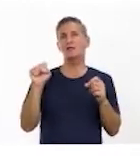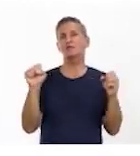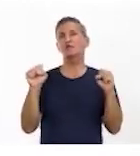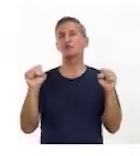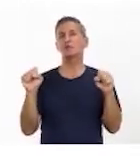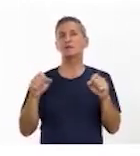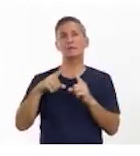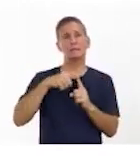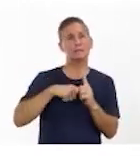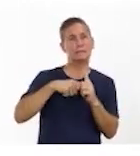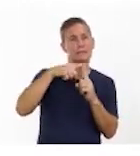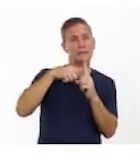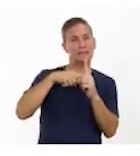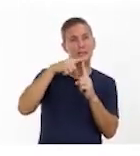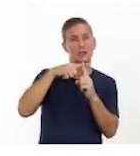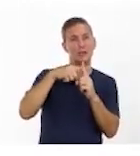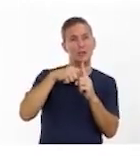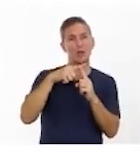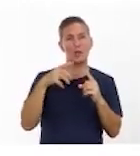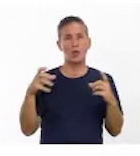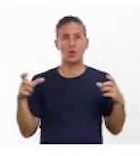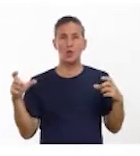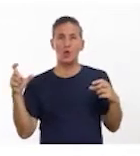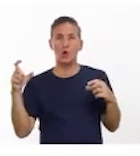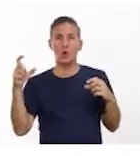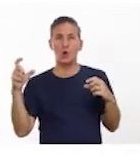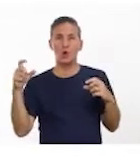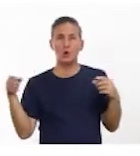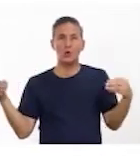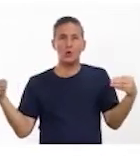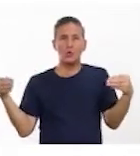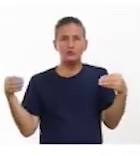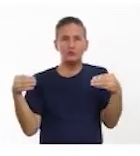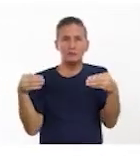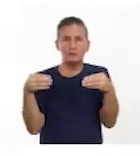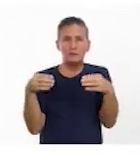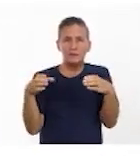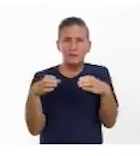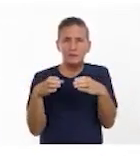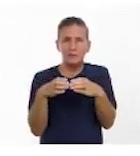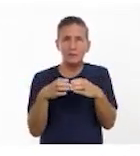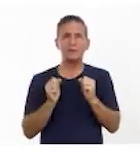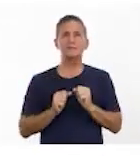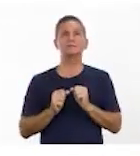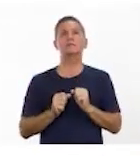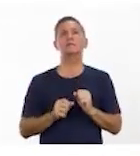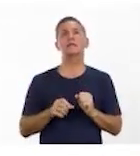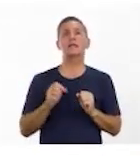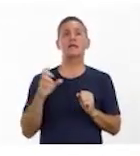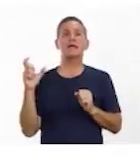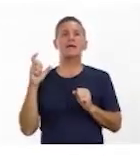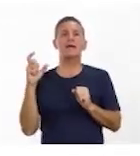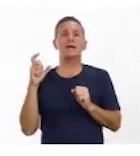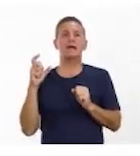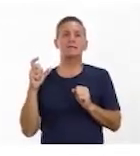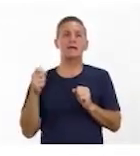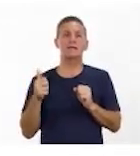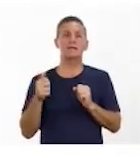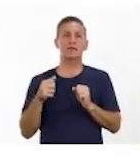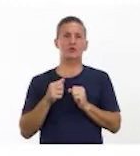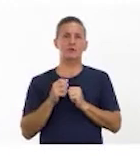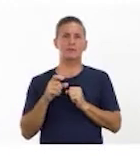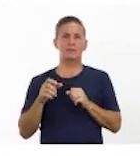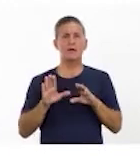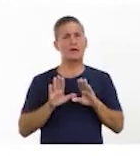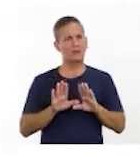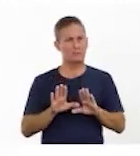reaccionantes, temperatura, concentración de las sustancias reaccionantes y catalizadores. Vamos a detenernos